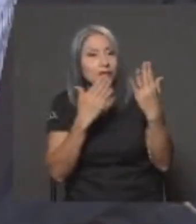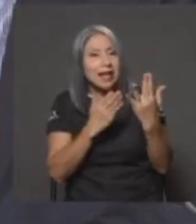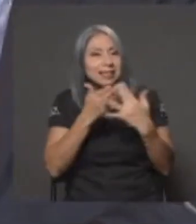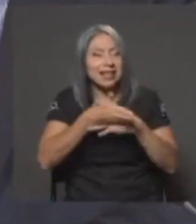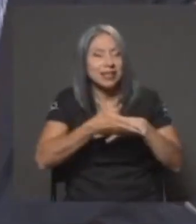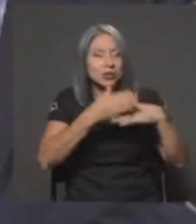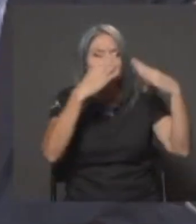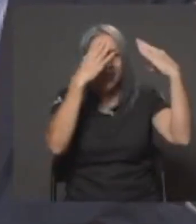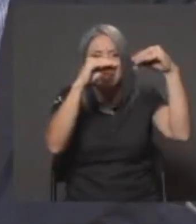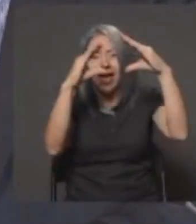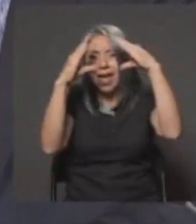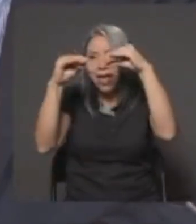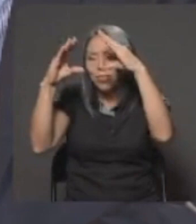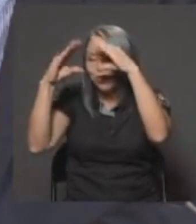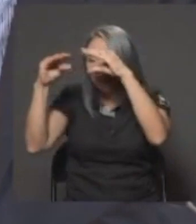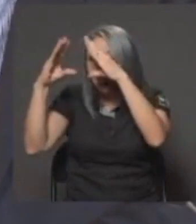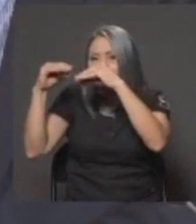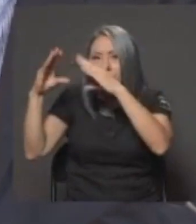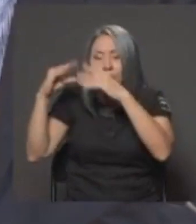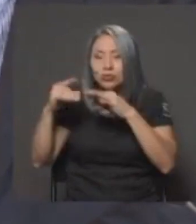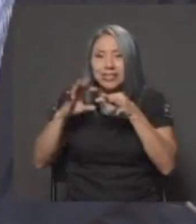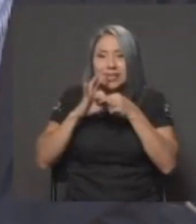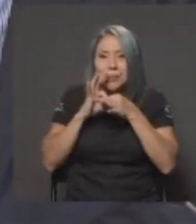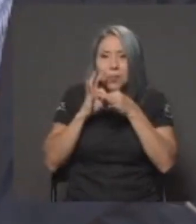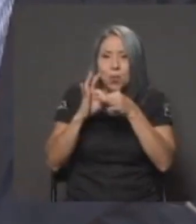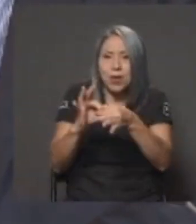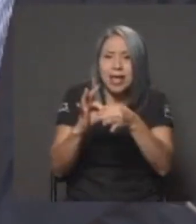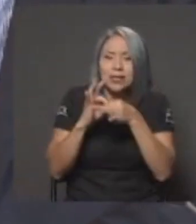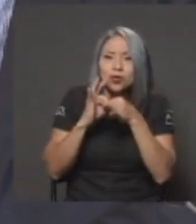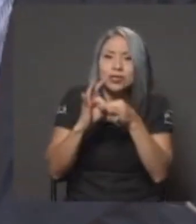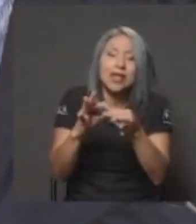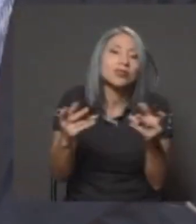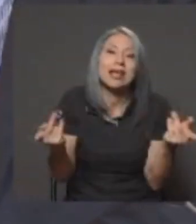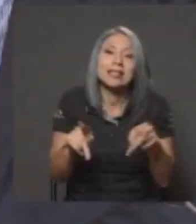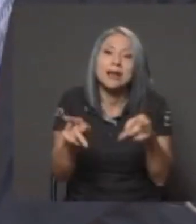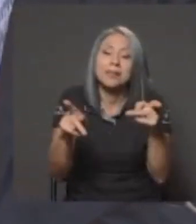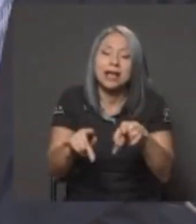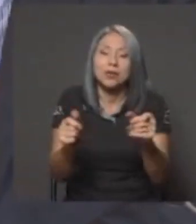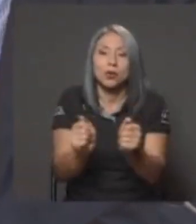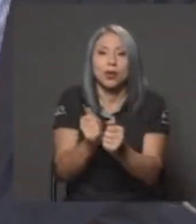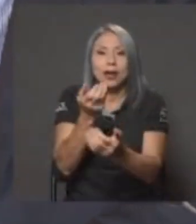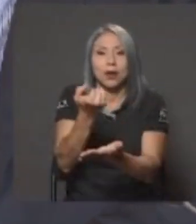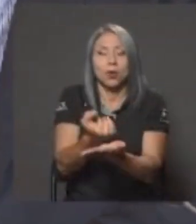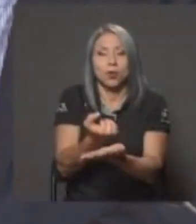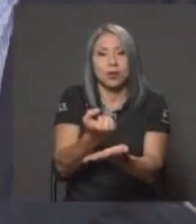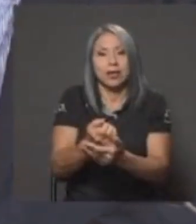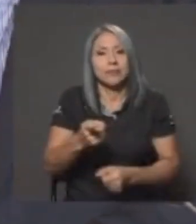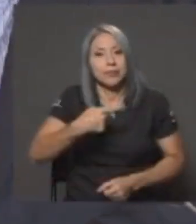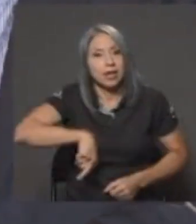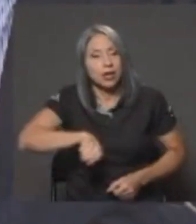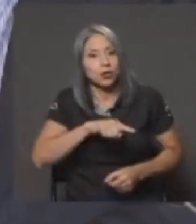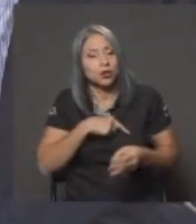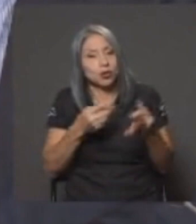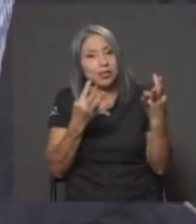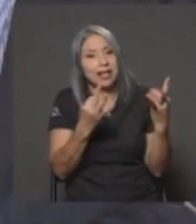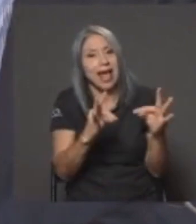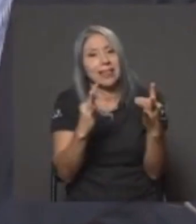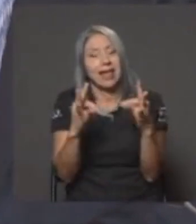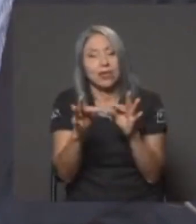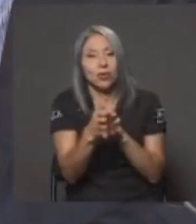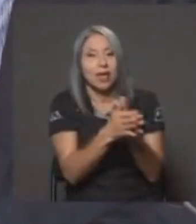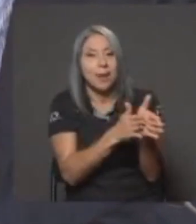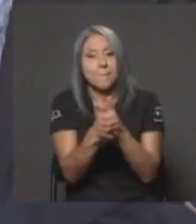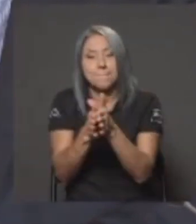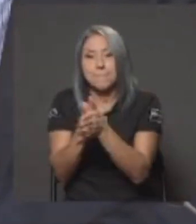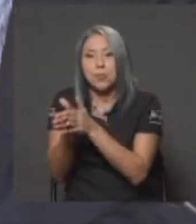muchísimos datos muy recientes que están muy asociados a qué es lo que está pasando con la economía, y estamos tratando de aprovechar